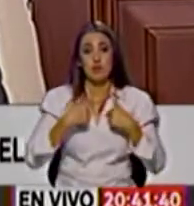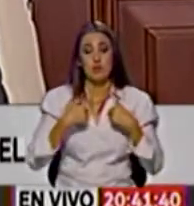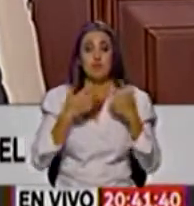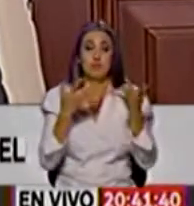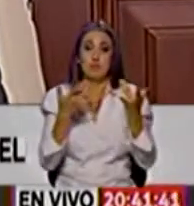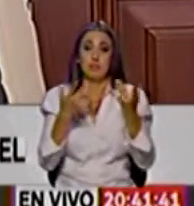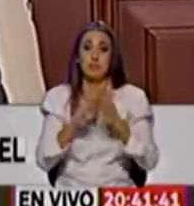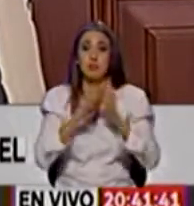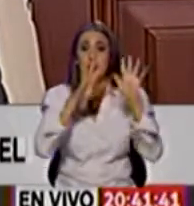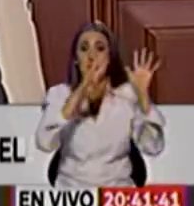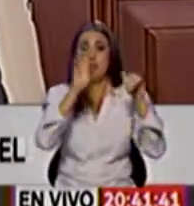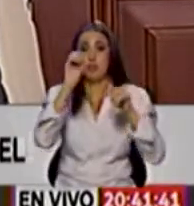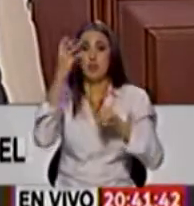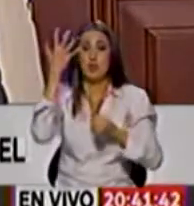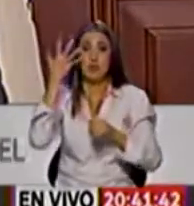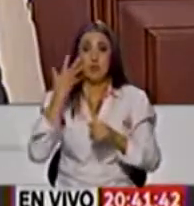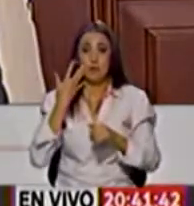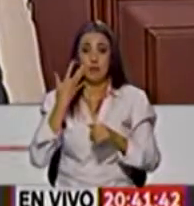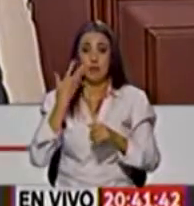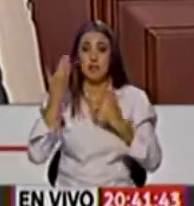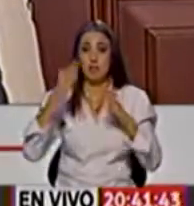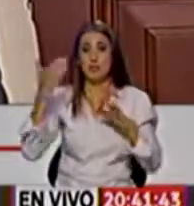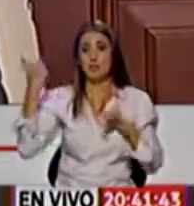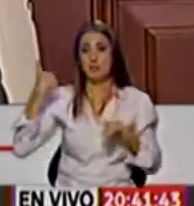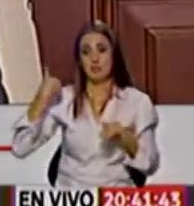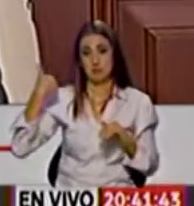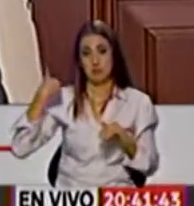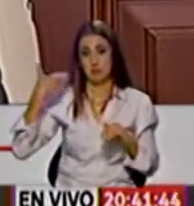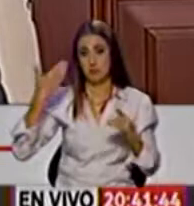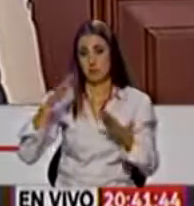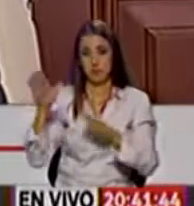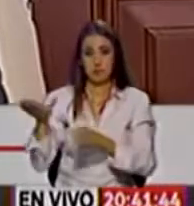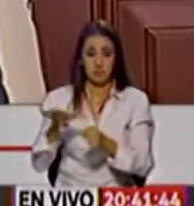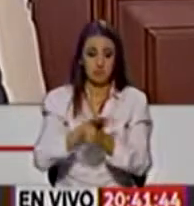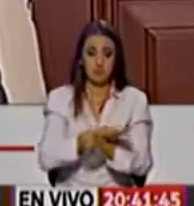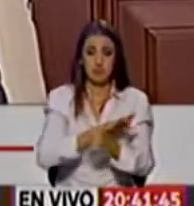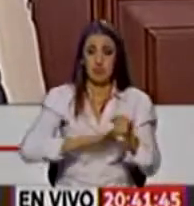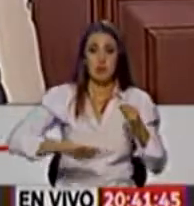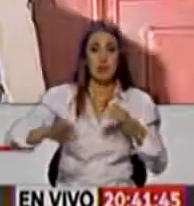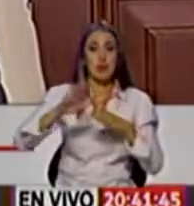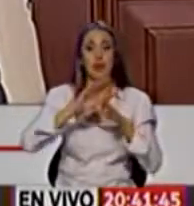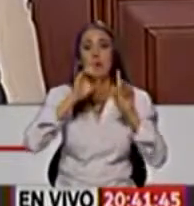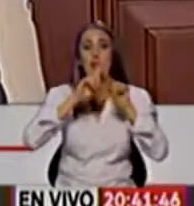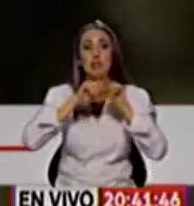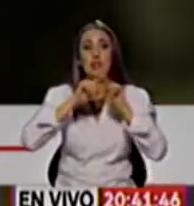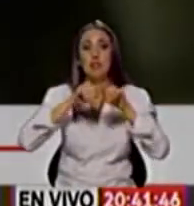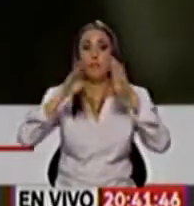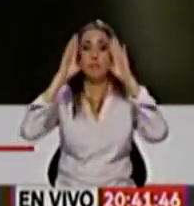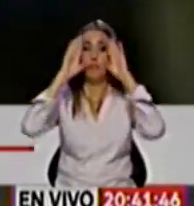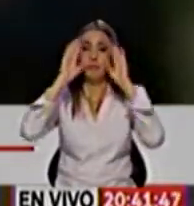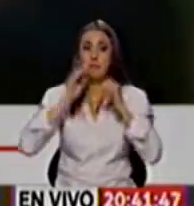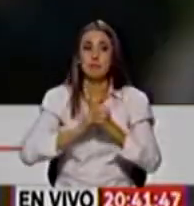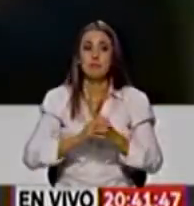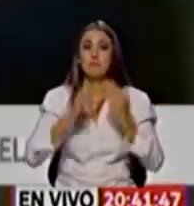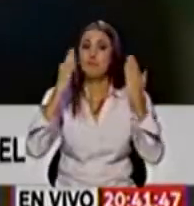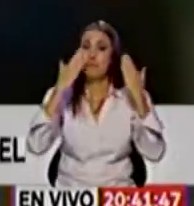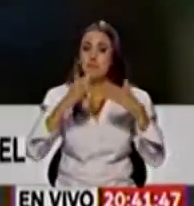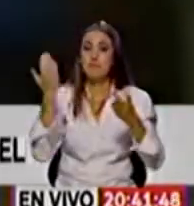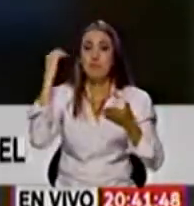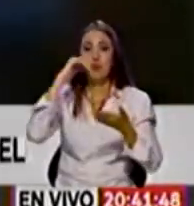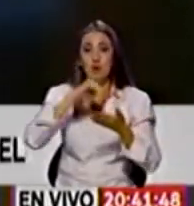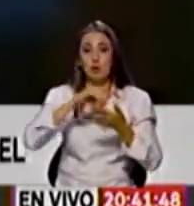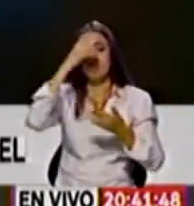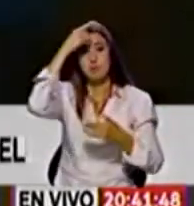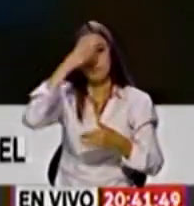de 90 días podamos ya tener totalmente definido lo que está pendiente de análisis. Por eso también se ha ratificado en la decisión de